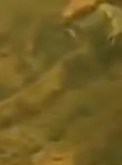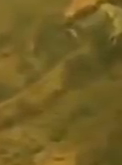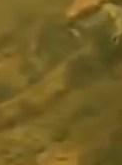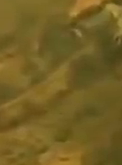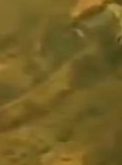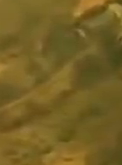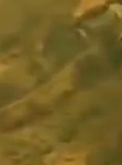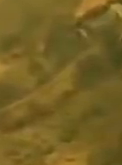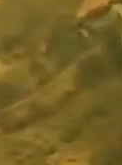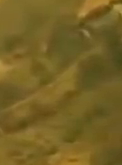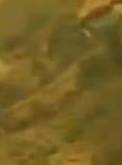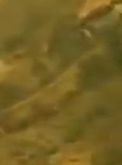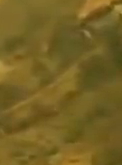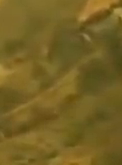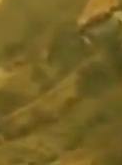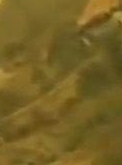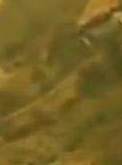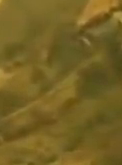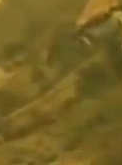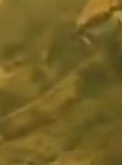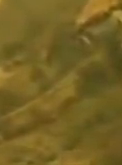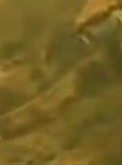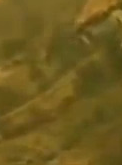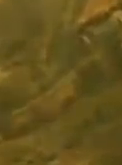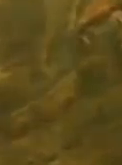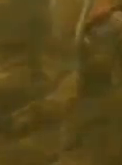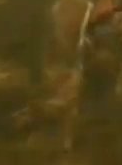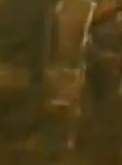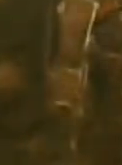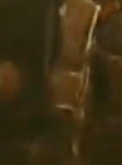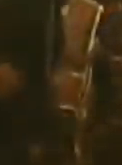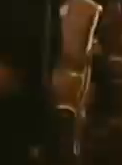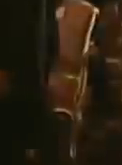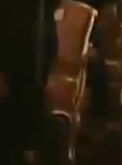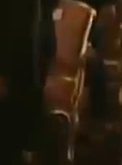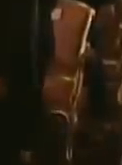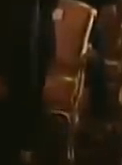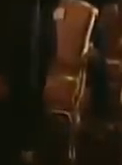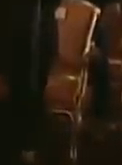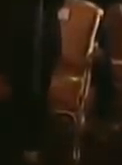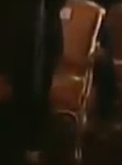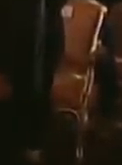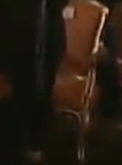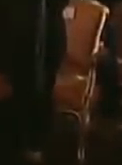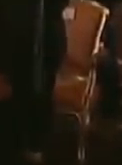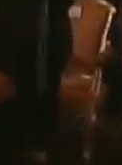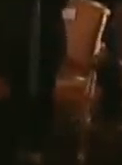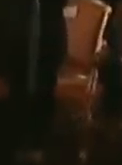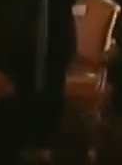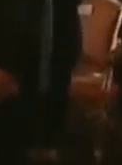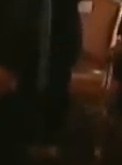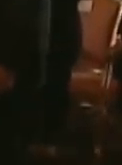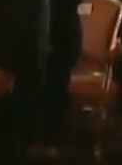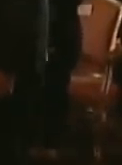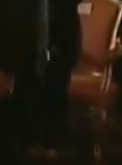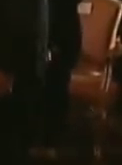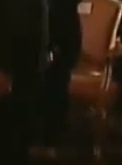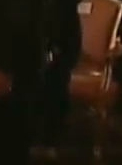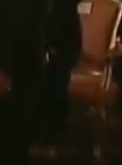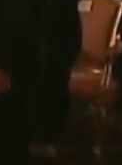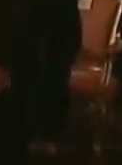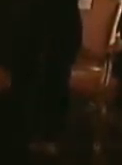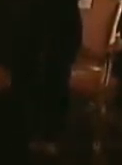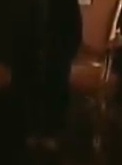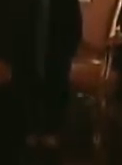broma, pero tenía los pies puestos sobre la tierra. Por eso invitaba el presidente constitucional Nicolás Maduro a rescatar el